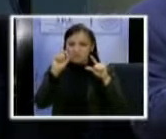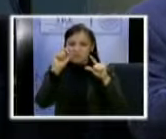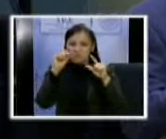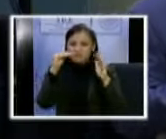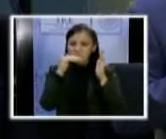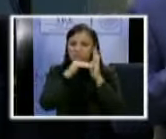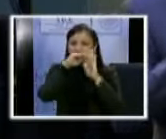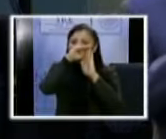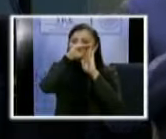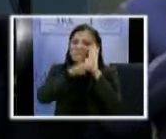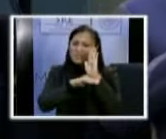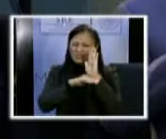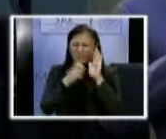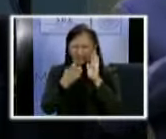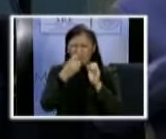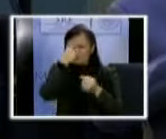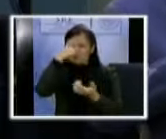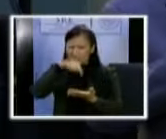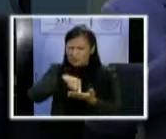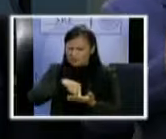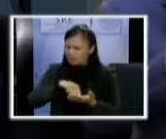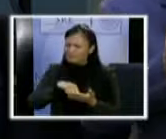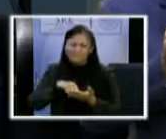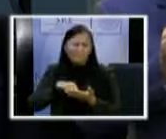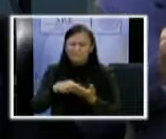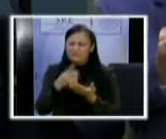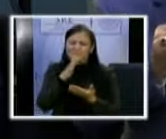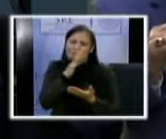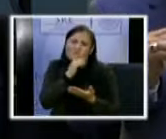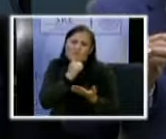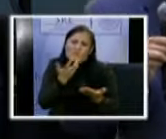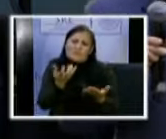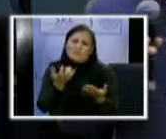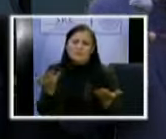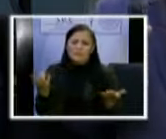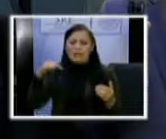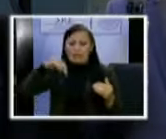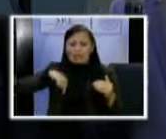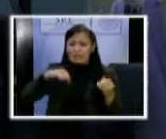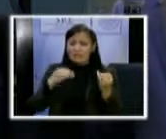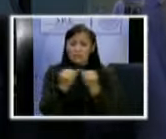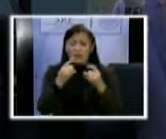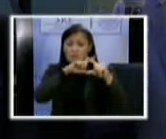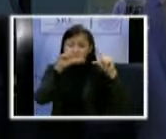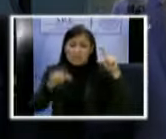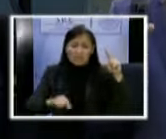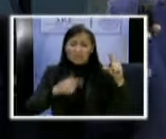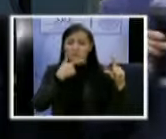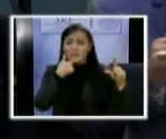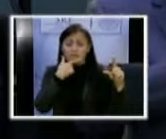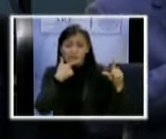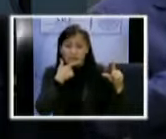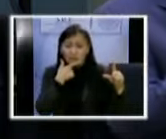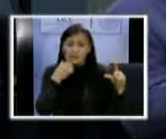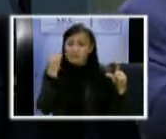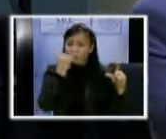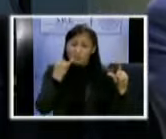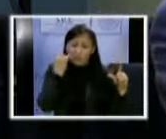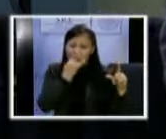Eso no puede ser. Por otro lado, los mexicanos, parece mentira, somos de los que menos hablamos inglés. El